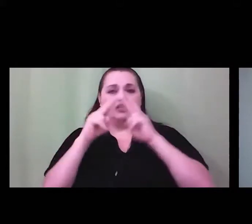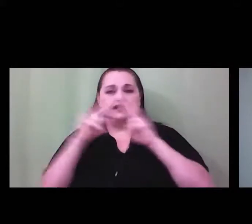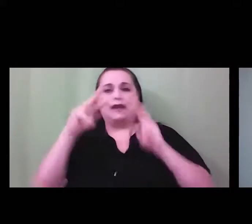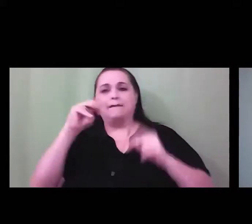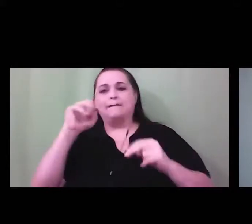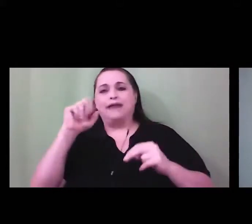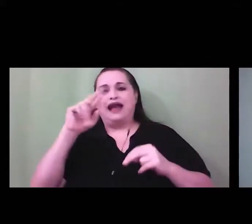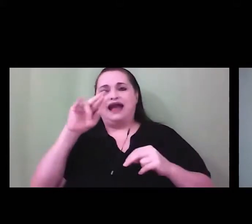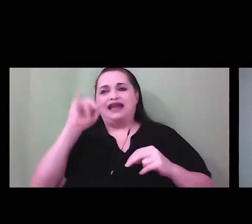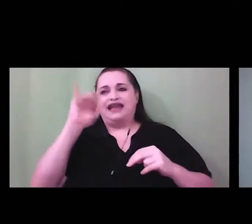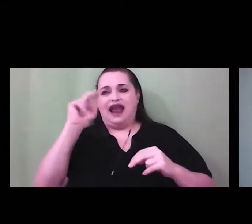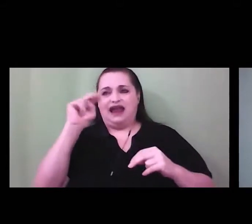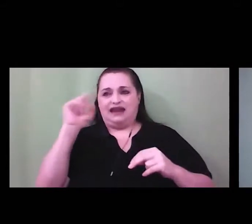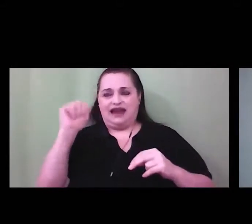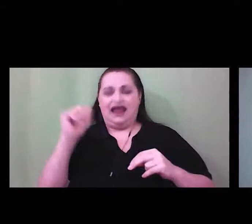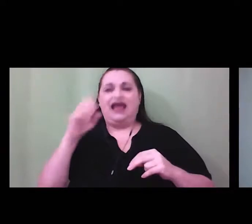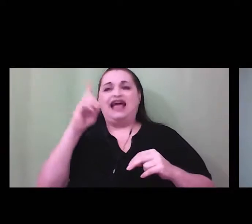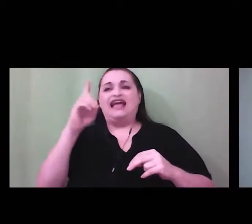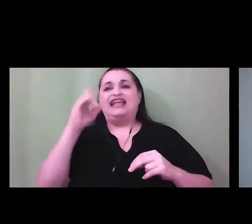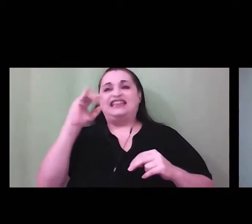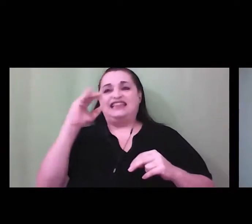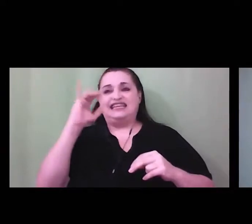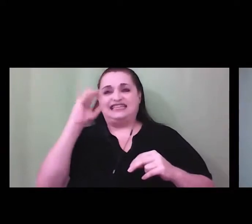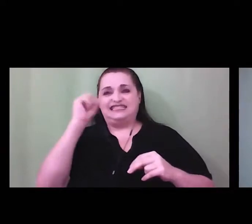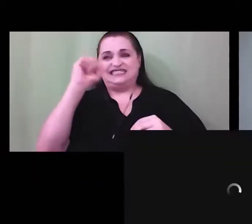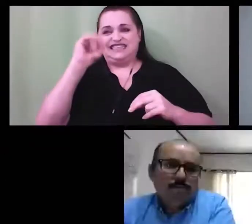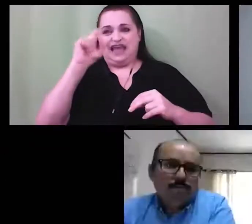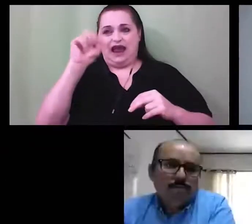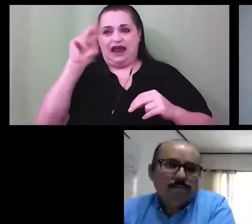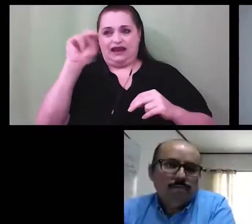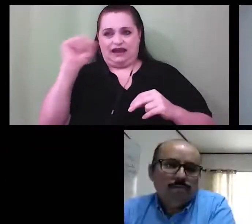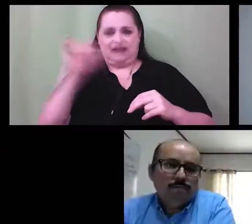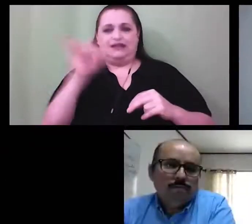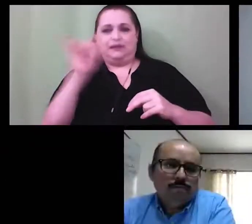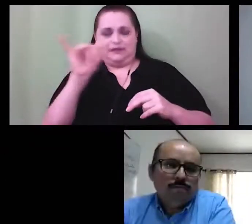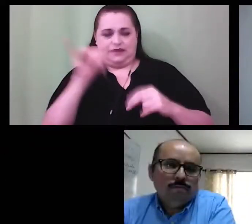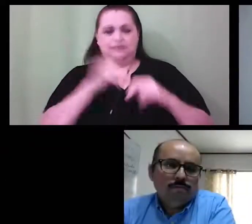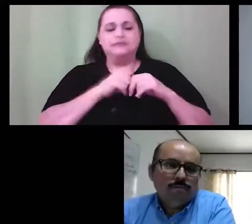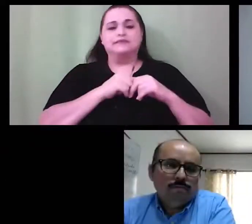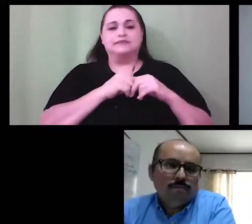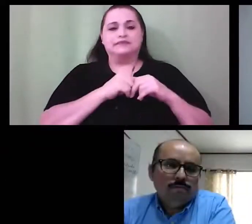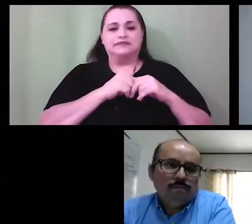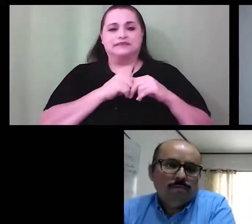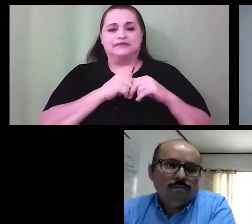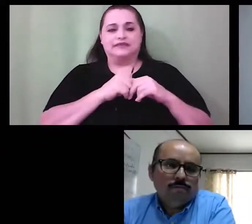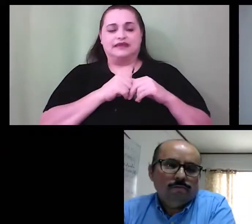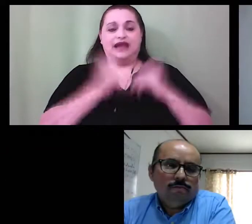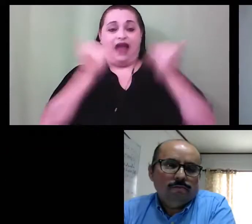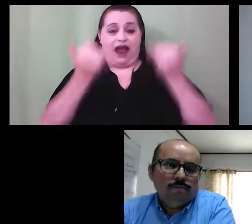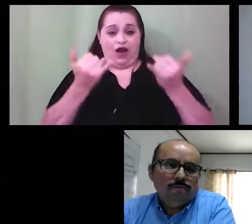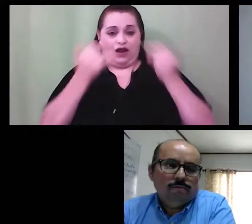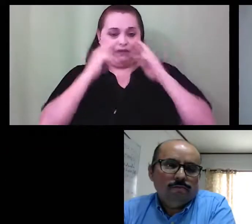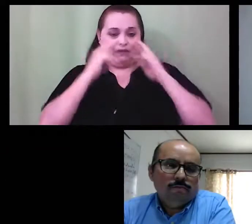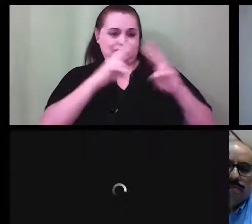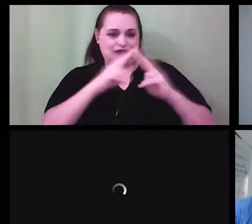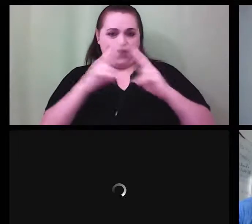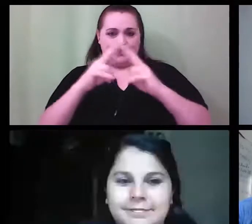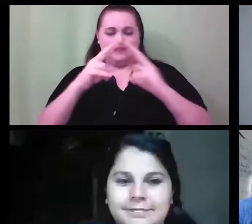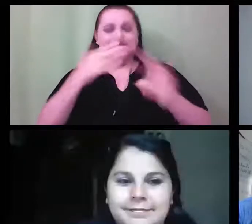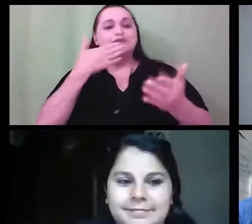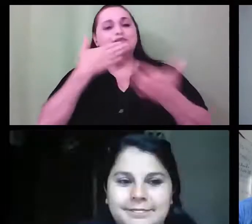y vamos a conocer a Dixiana. Ujú. Entonces, vamos a irlos conociendo. Muy